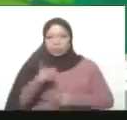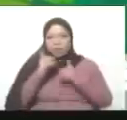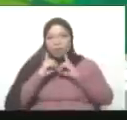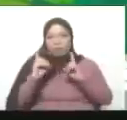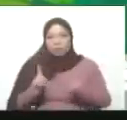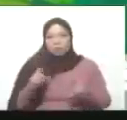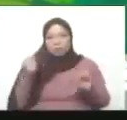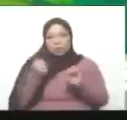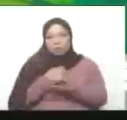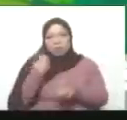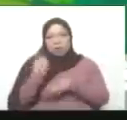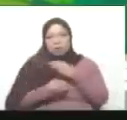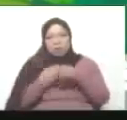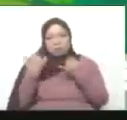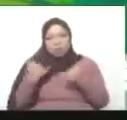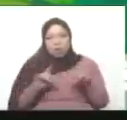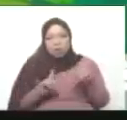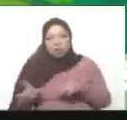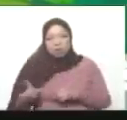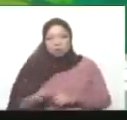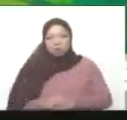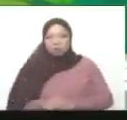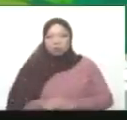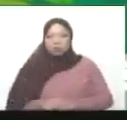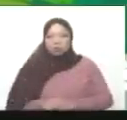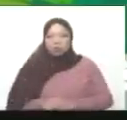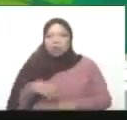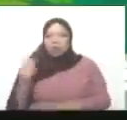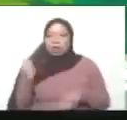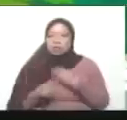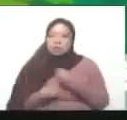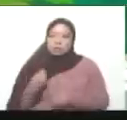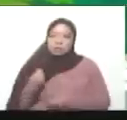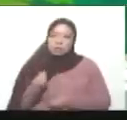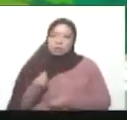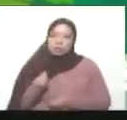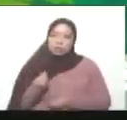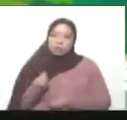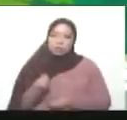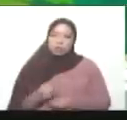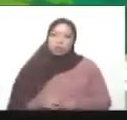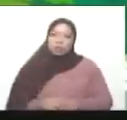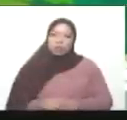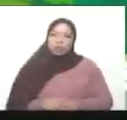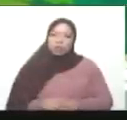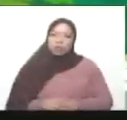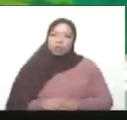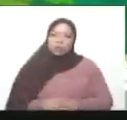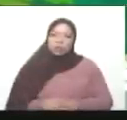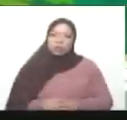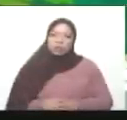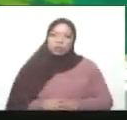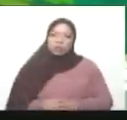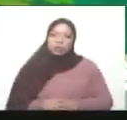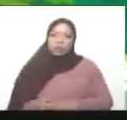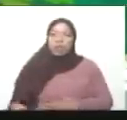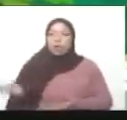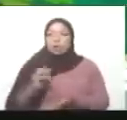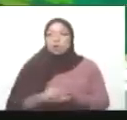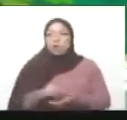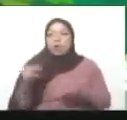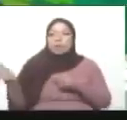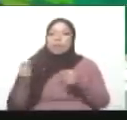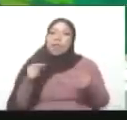una cosa la hacemos la hacemos Aquí hay una sola solución y es retomar el